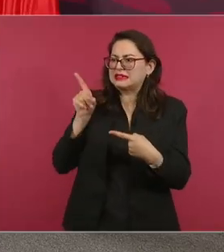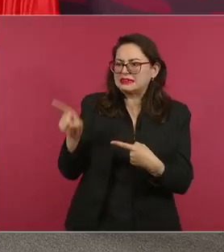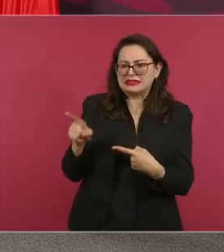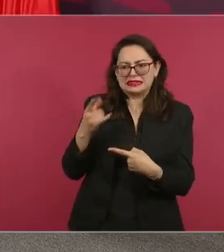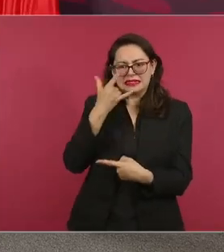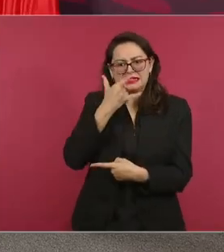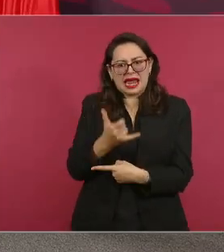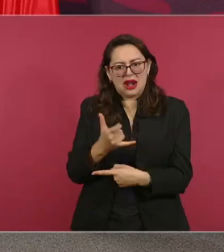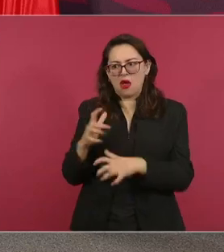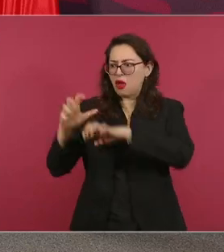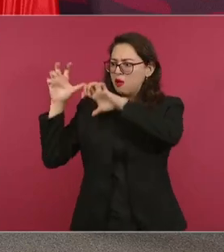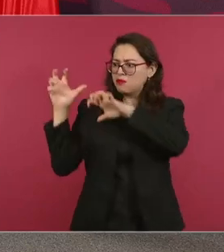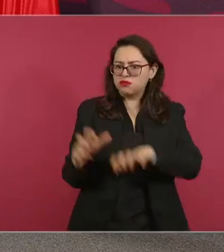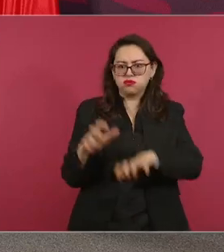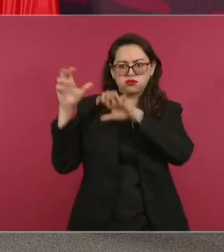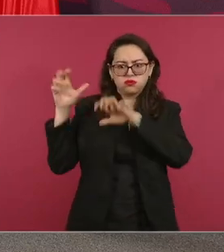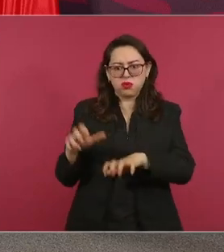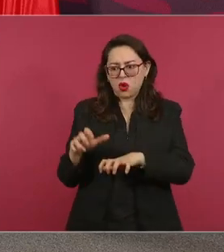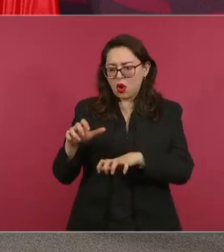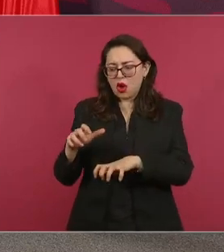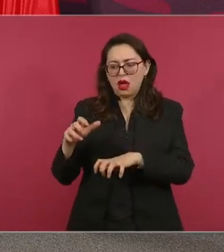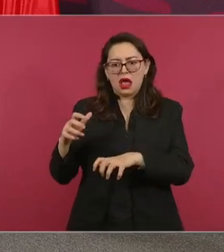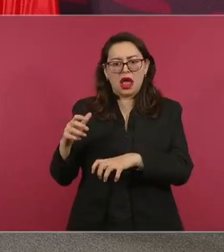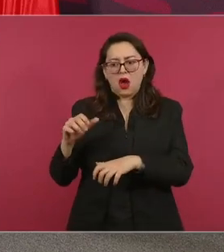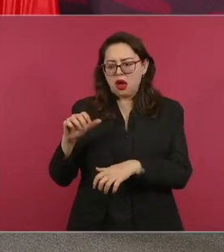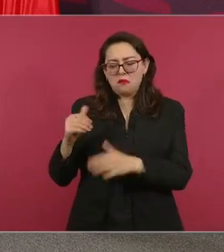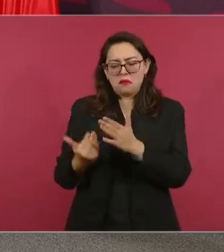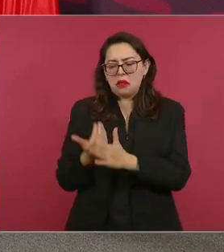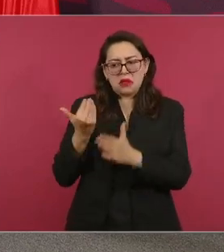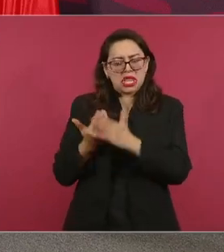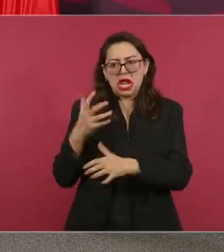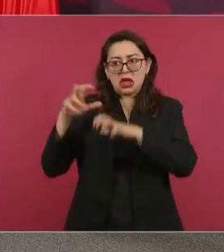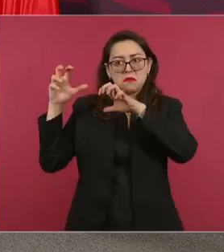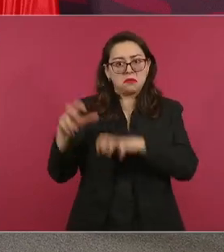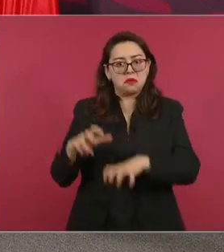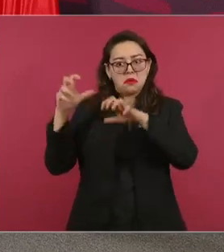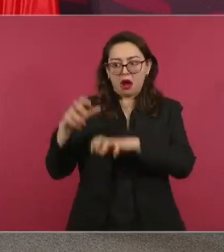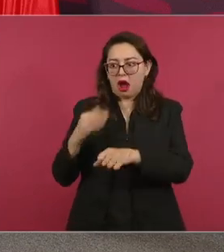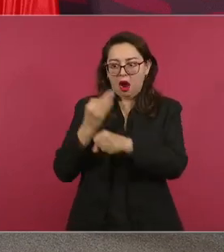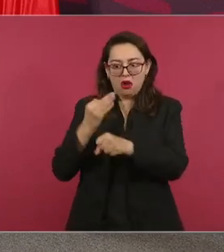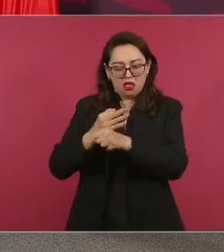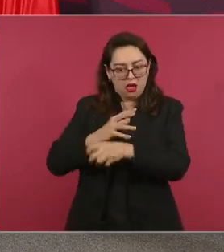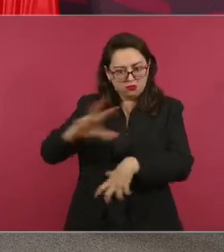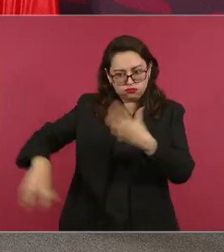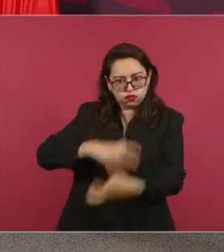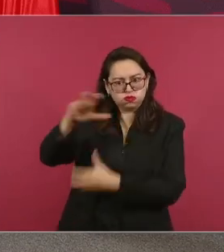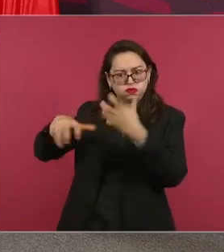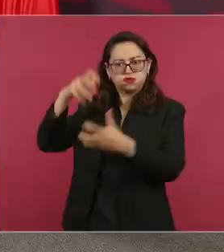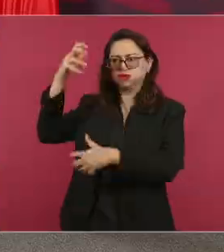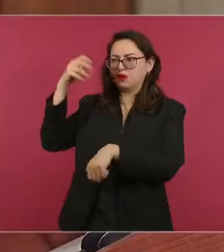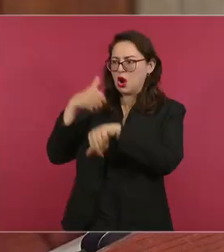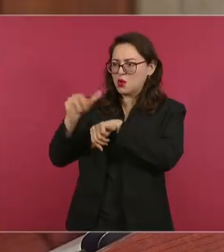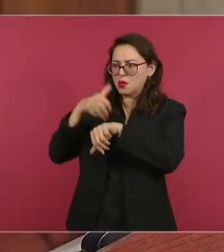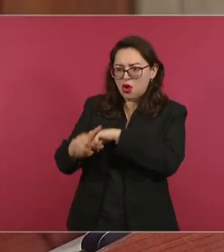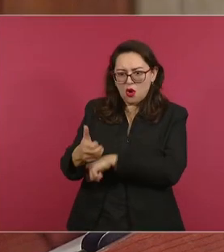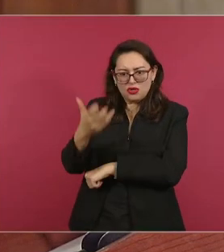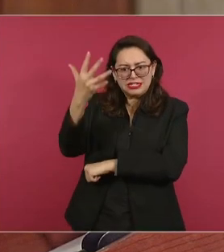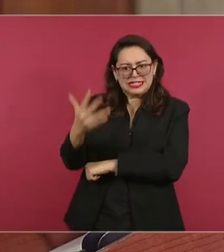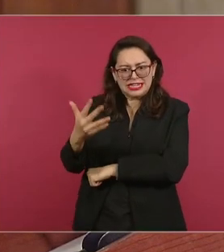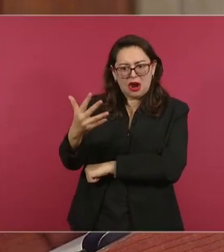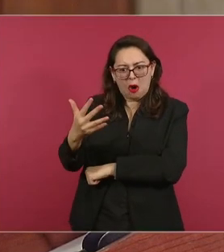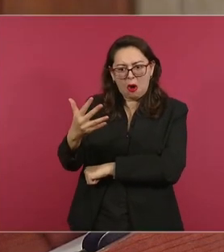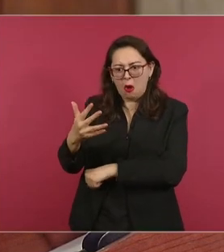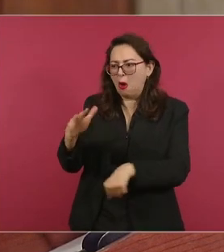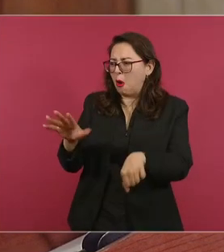de una tormenta tropical hoy a las 9 de la mañana a un huracán categoría 5. ¿Cuáles son las condiciones que contribuyen a ese